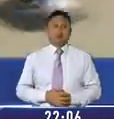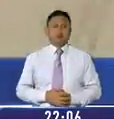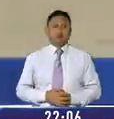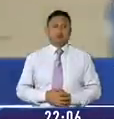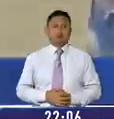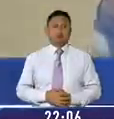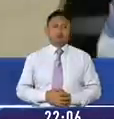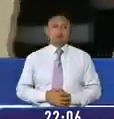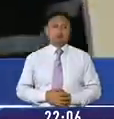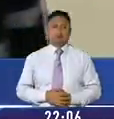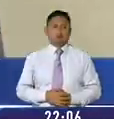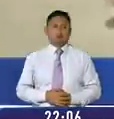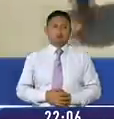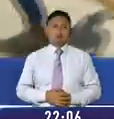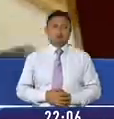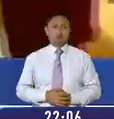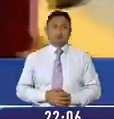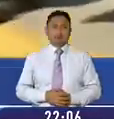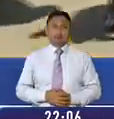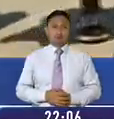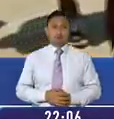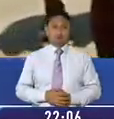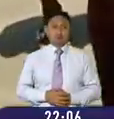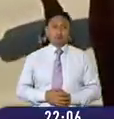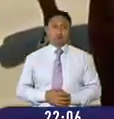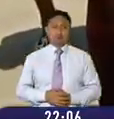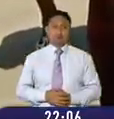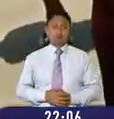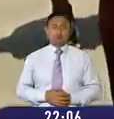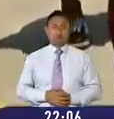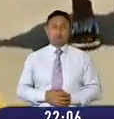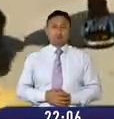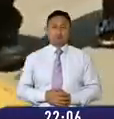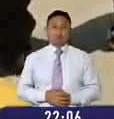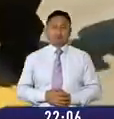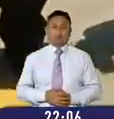Informó José Mora.